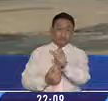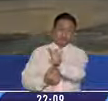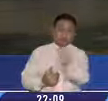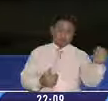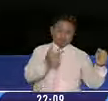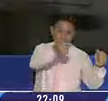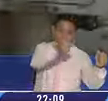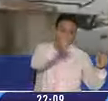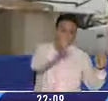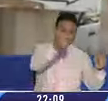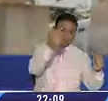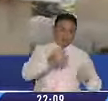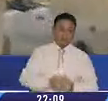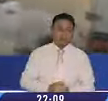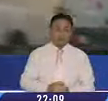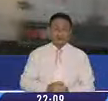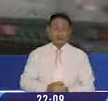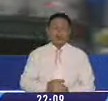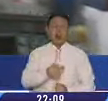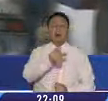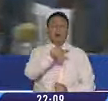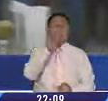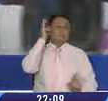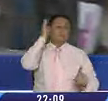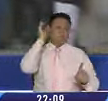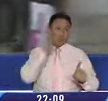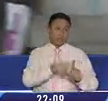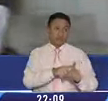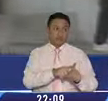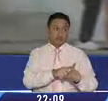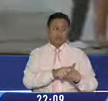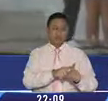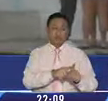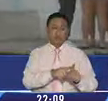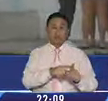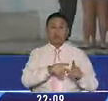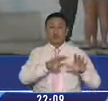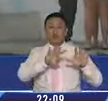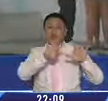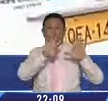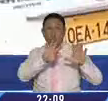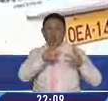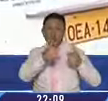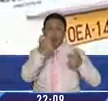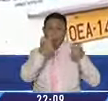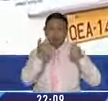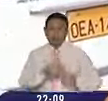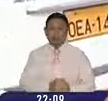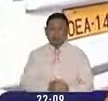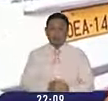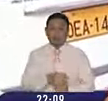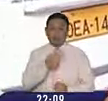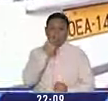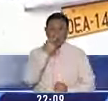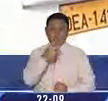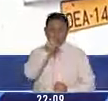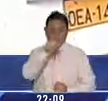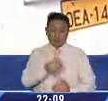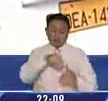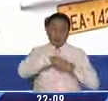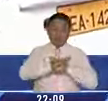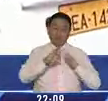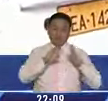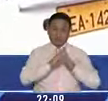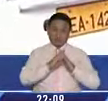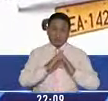le disparó, logrando impactar a su víctima, por lo menos en 9 ocasiones. Vieron que la ciudadana estaba ingresando a su domicilio y